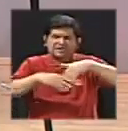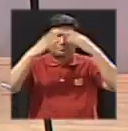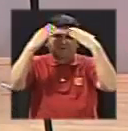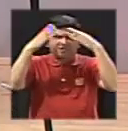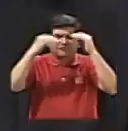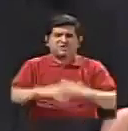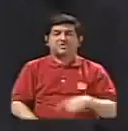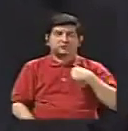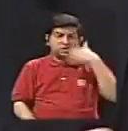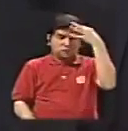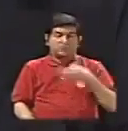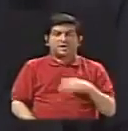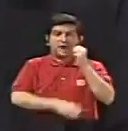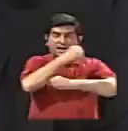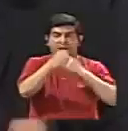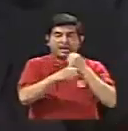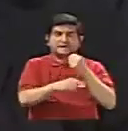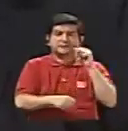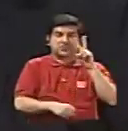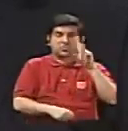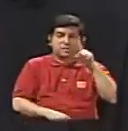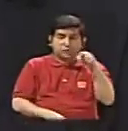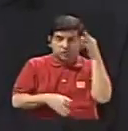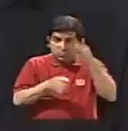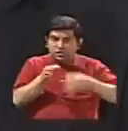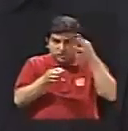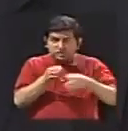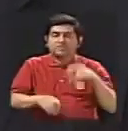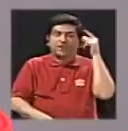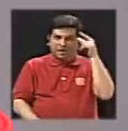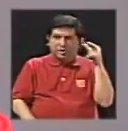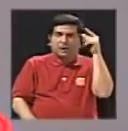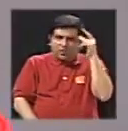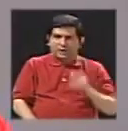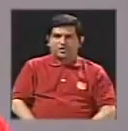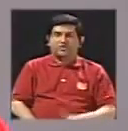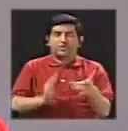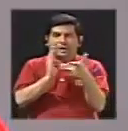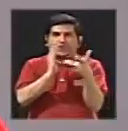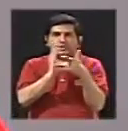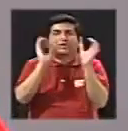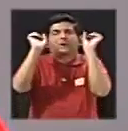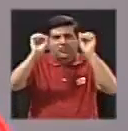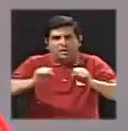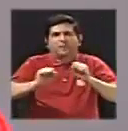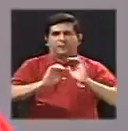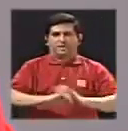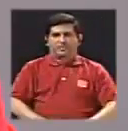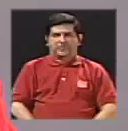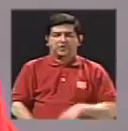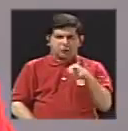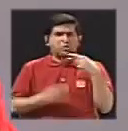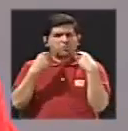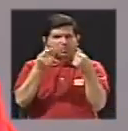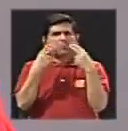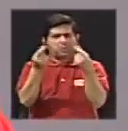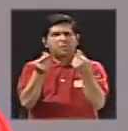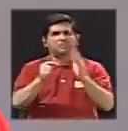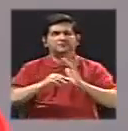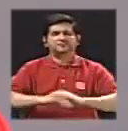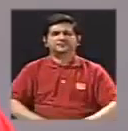datos? Que uno esperaría que en el siglo XXI eso sea sencillo hacer. Por supuesto, y que fuera tecnológicamente posible y muy ágil y muy